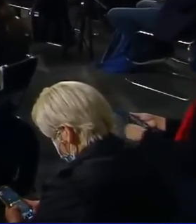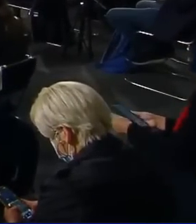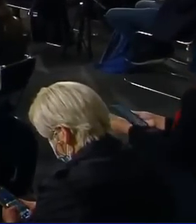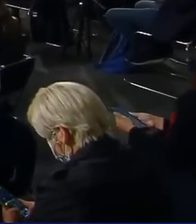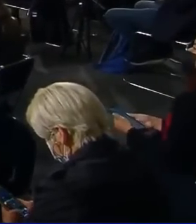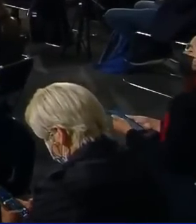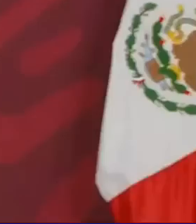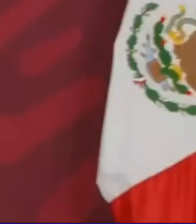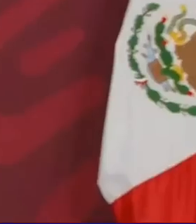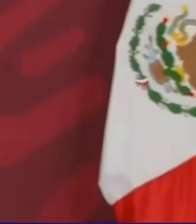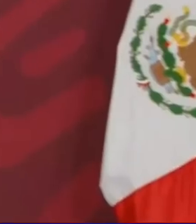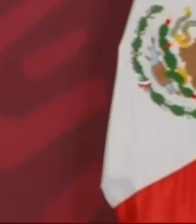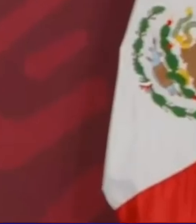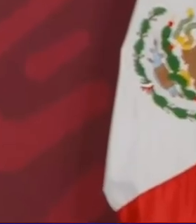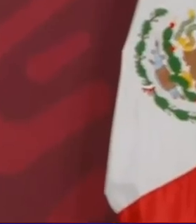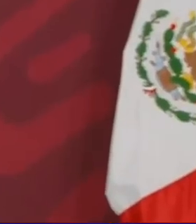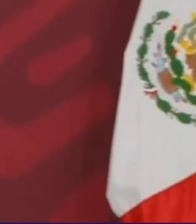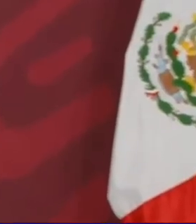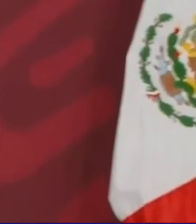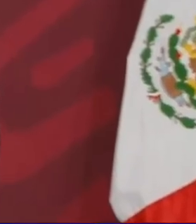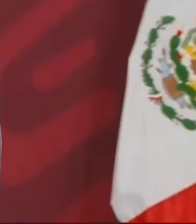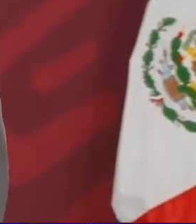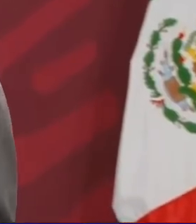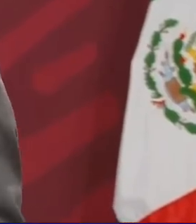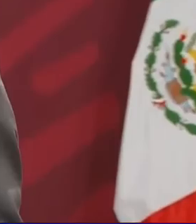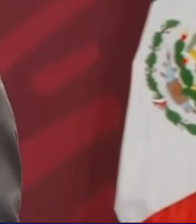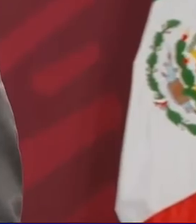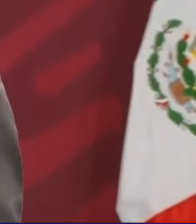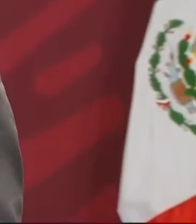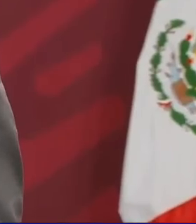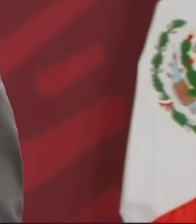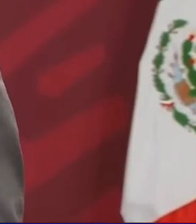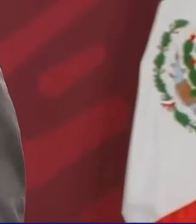cuando Porfirio Díaz se casó con Carmelita.